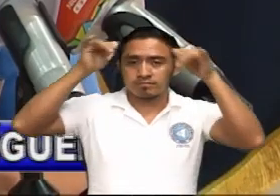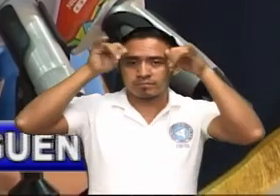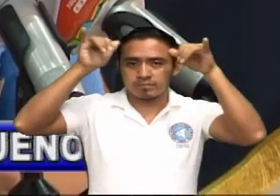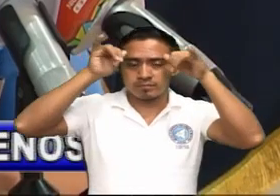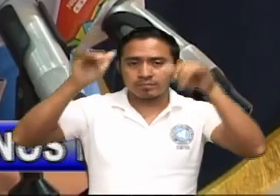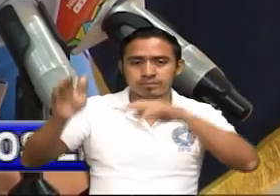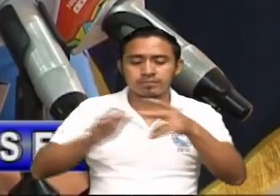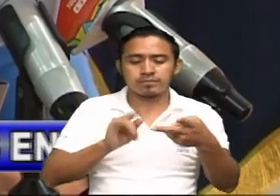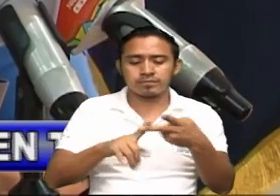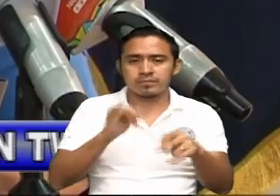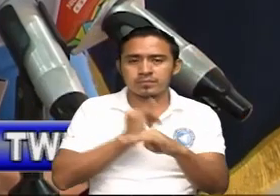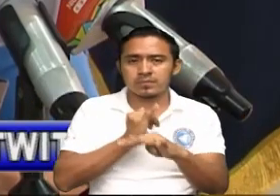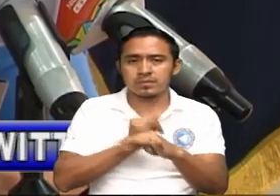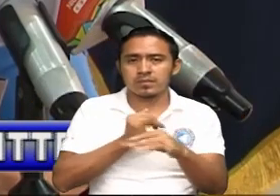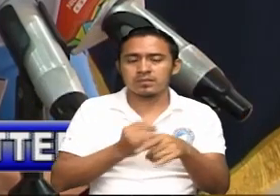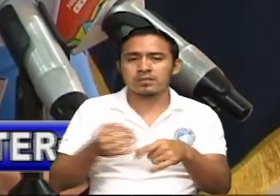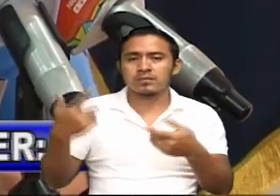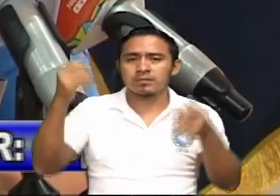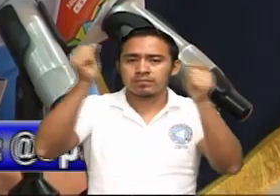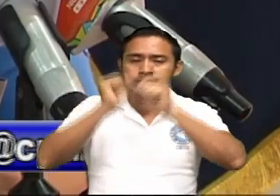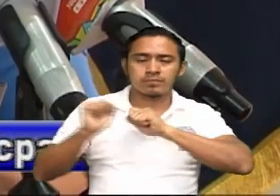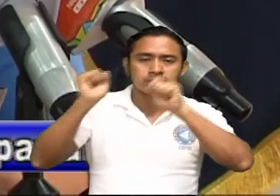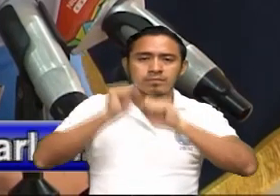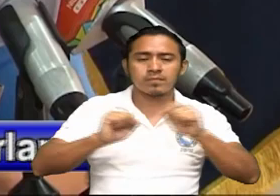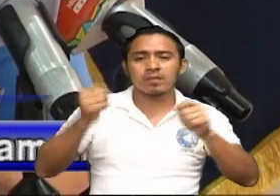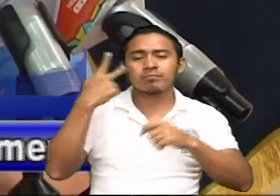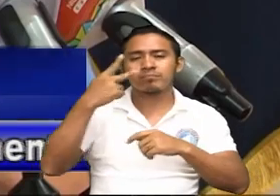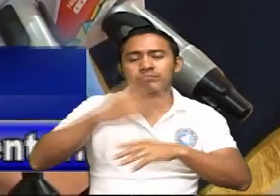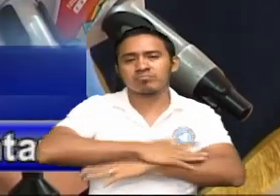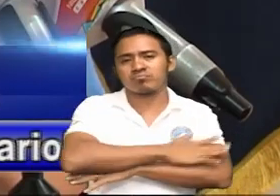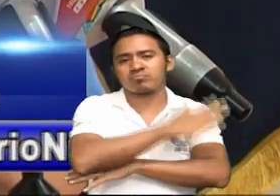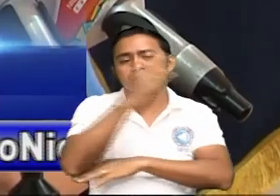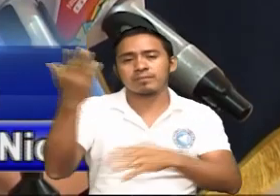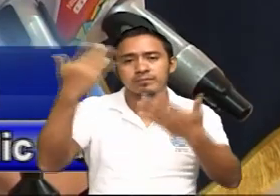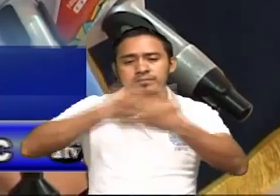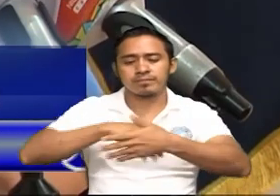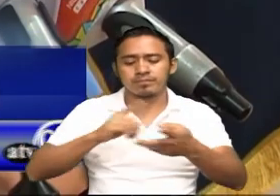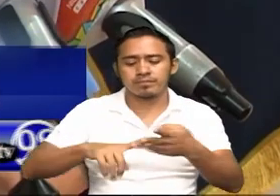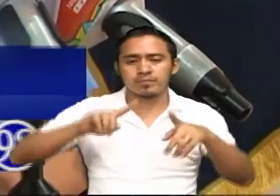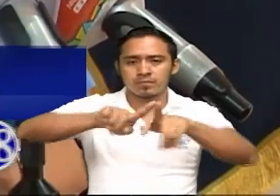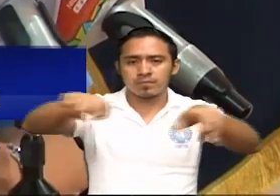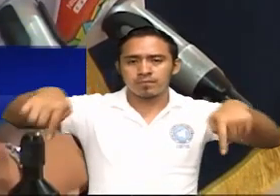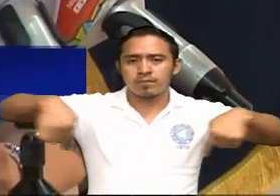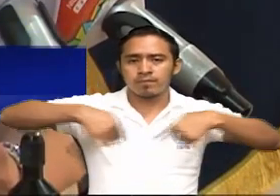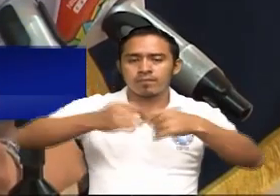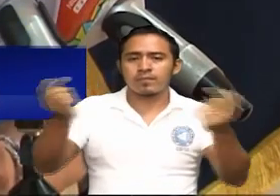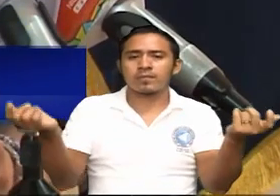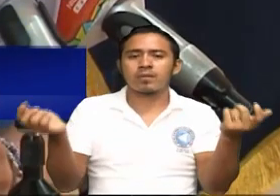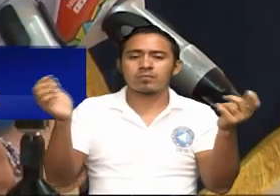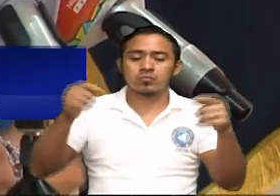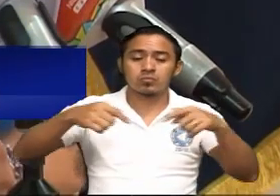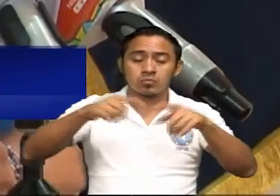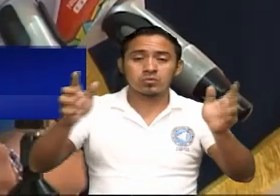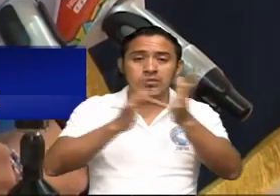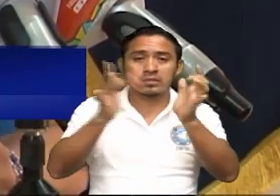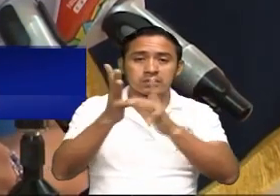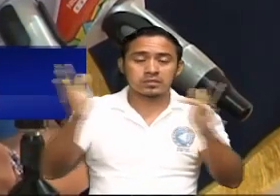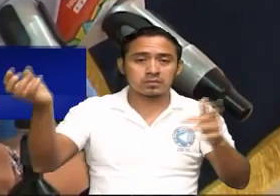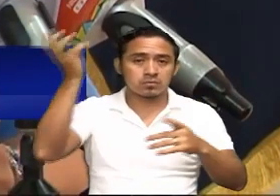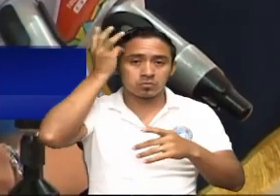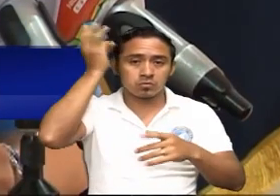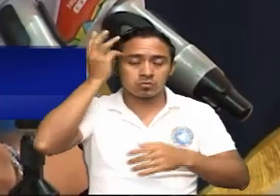Santo Domingo en las Sierritas, Vela del Santo. Rotonda Cristo Rey, Palo